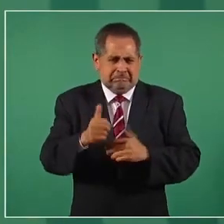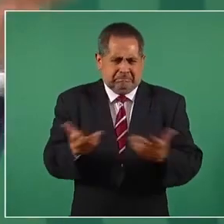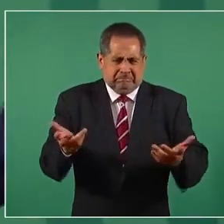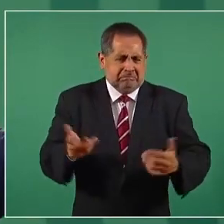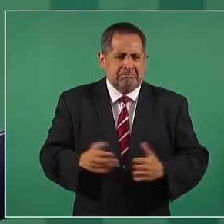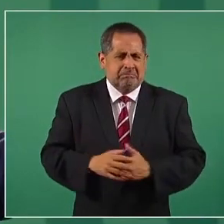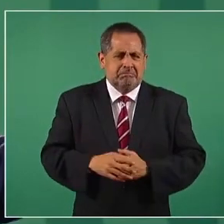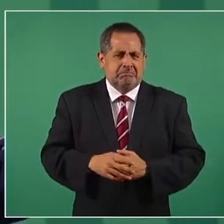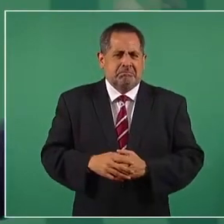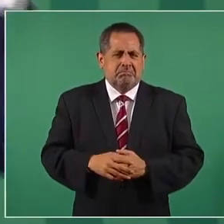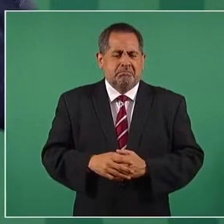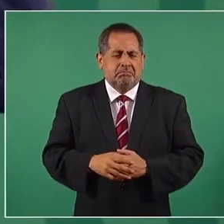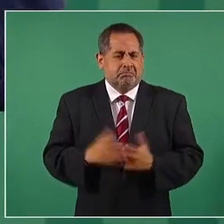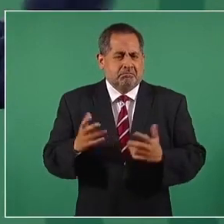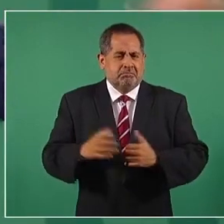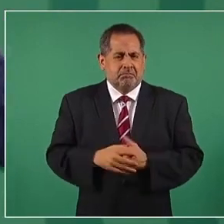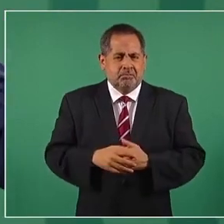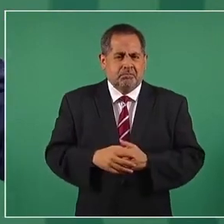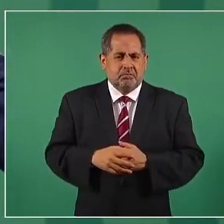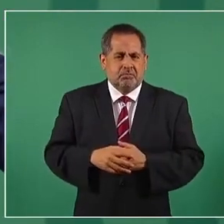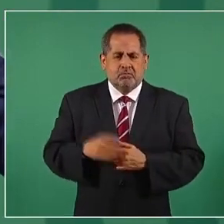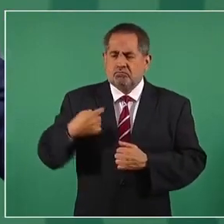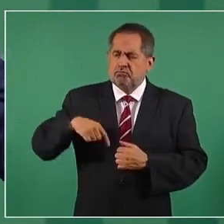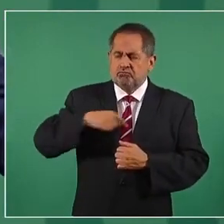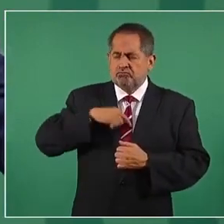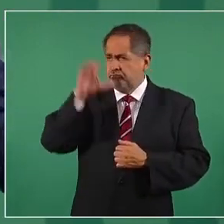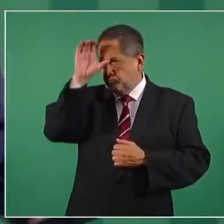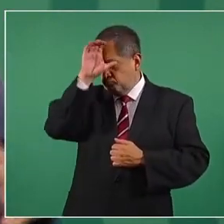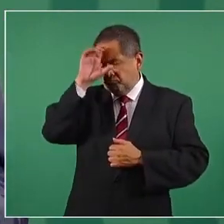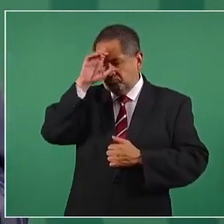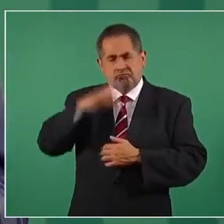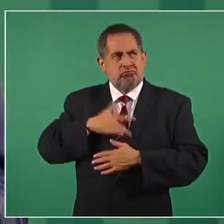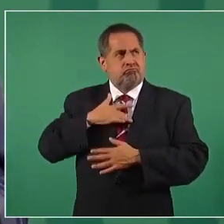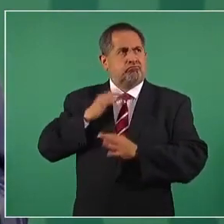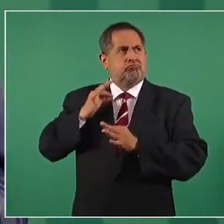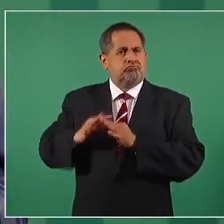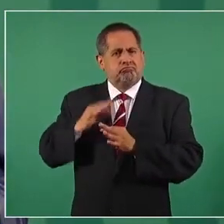O sea, si estamos bien con nuestra conciencia,